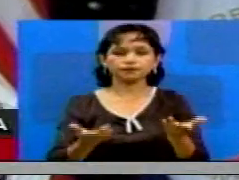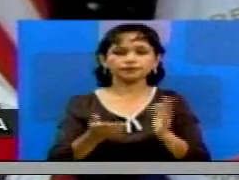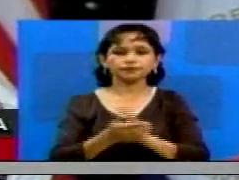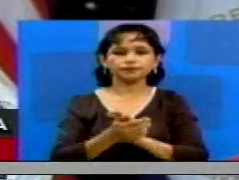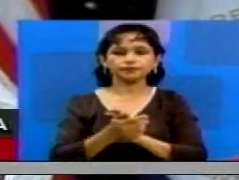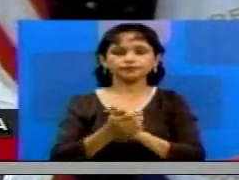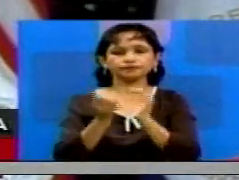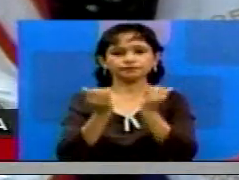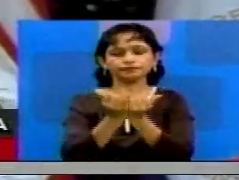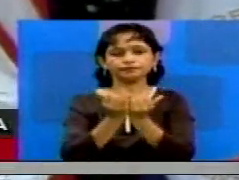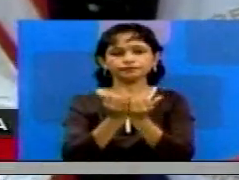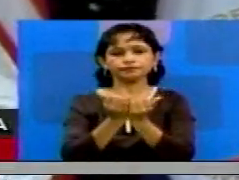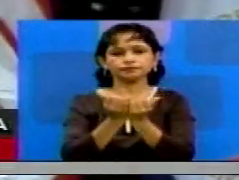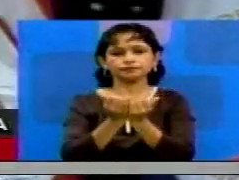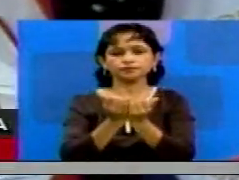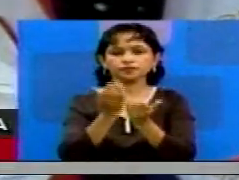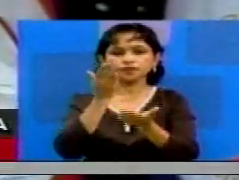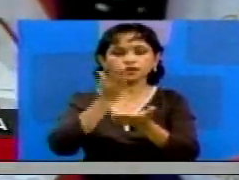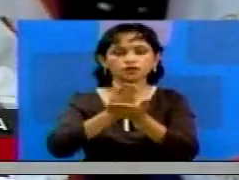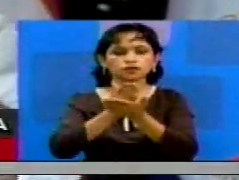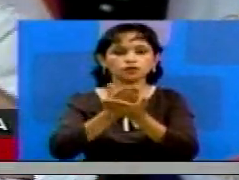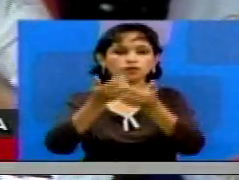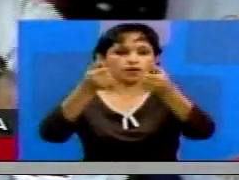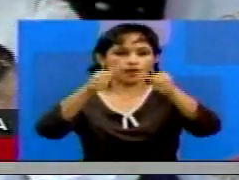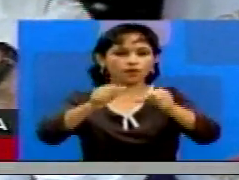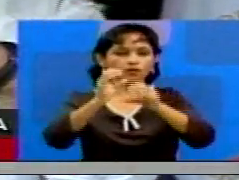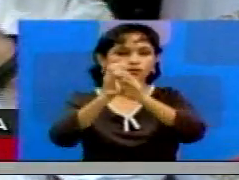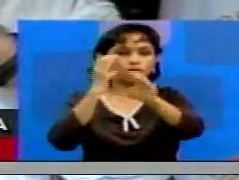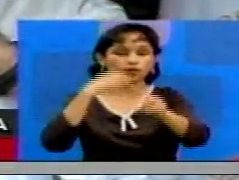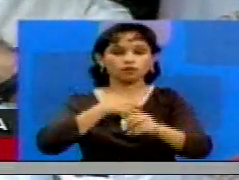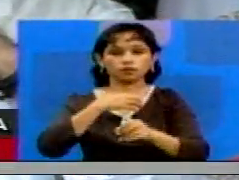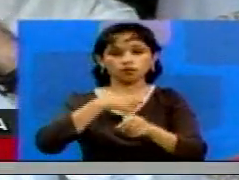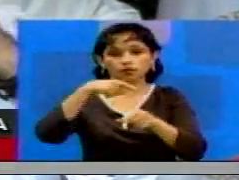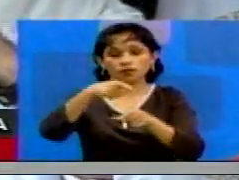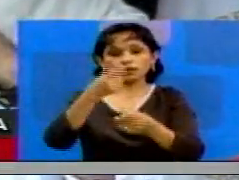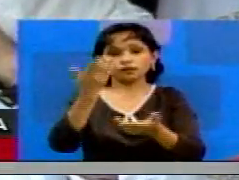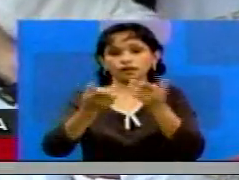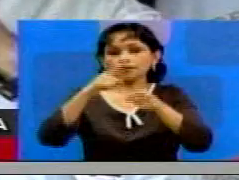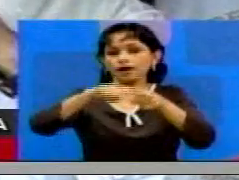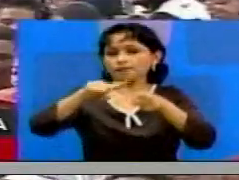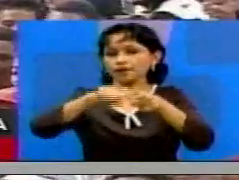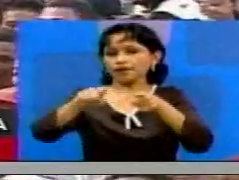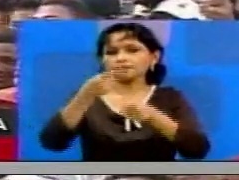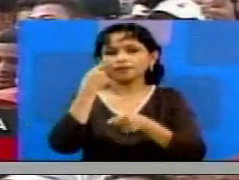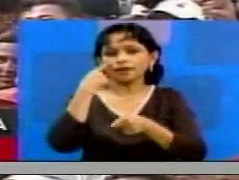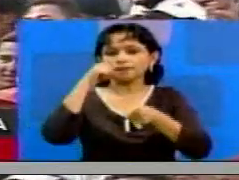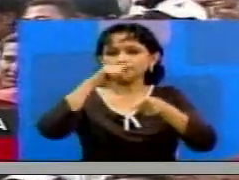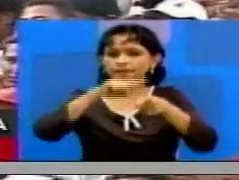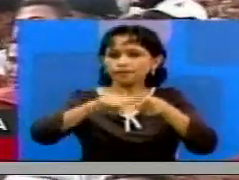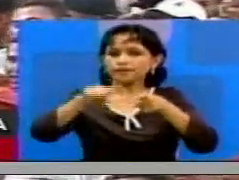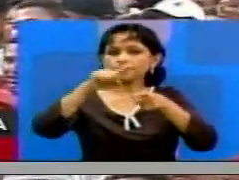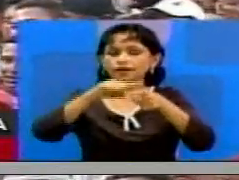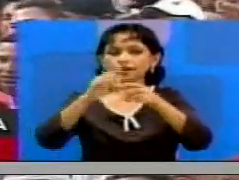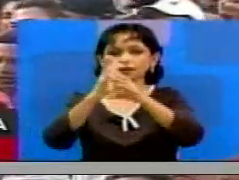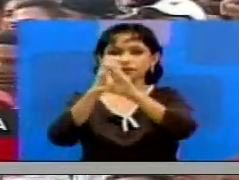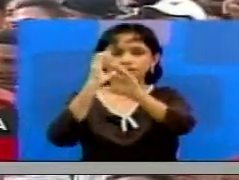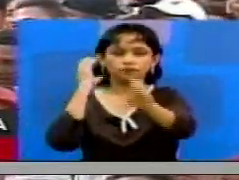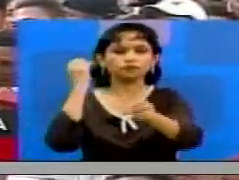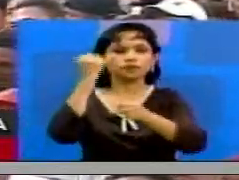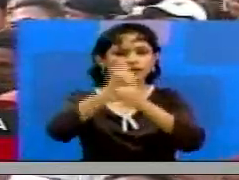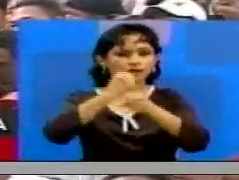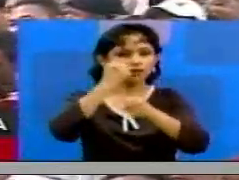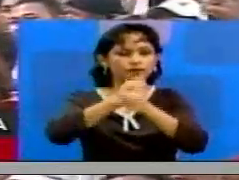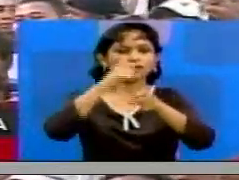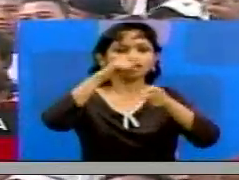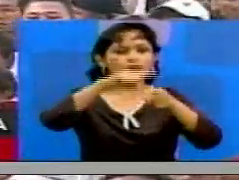y se establecerá un arreglo con los transportistas para ver cuánto pueden ellos pagar, ir pagando por ese bus, ir abonando por ese